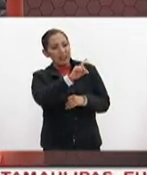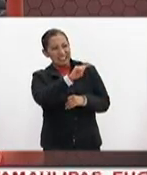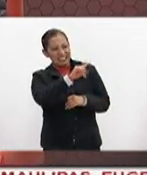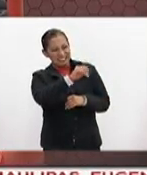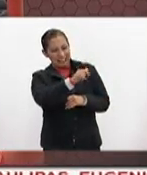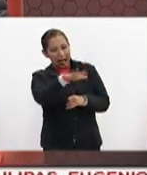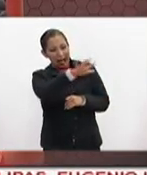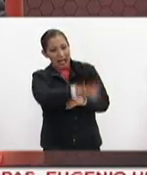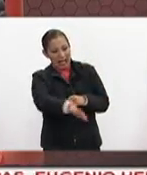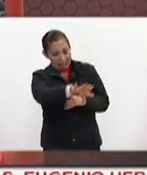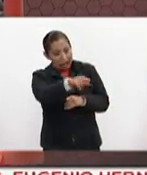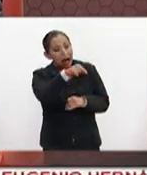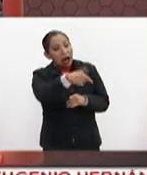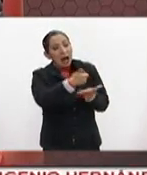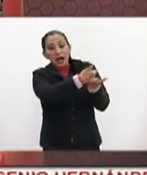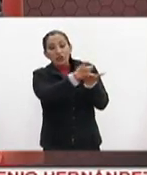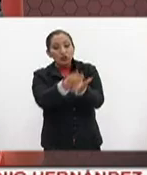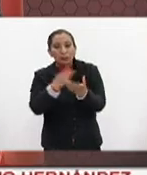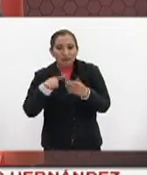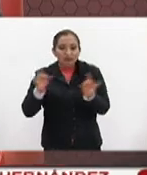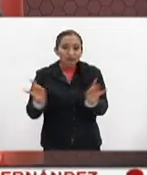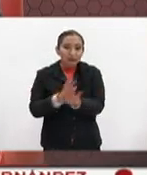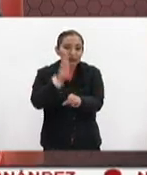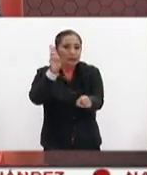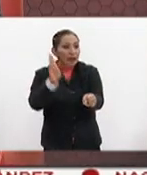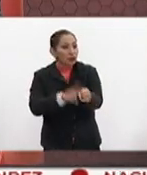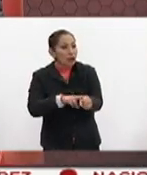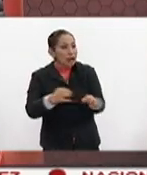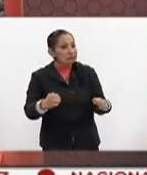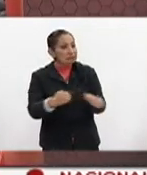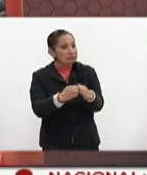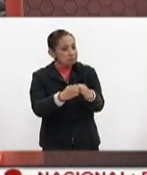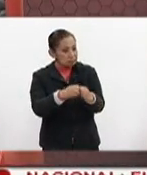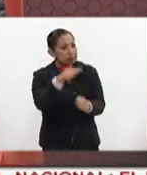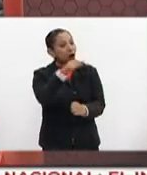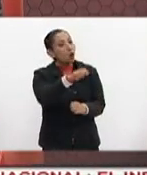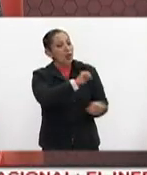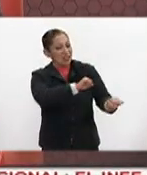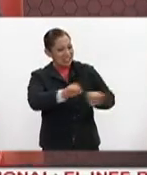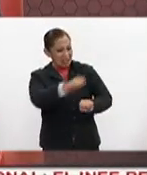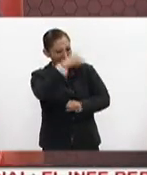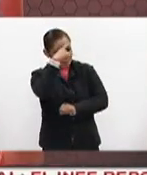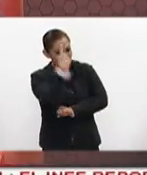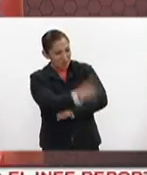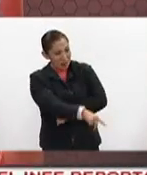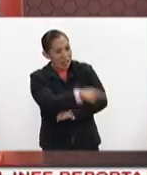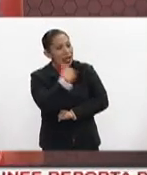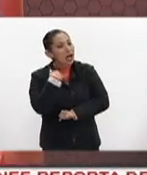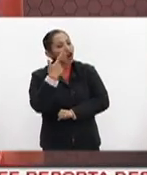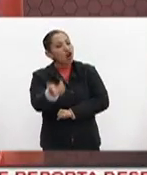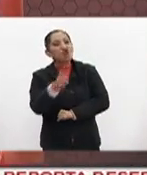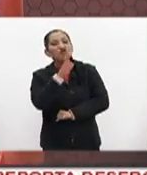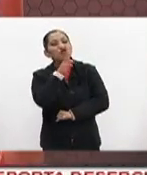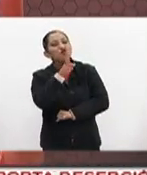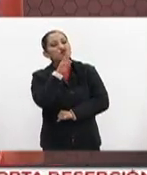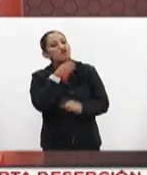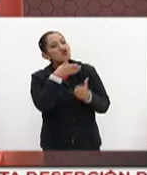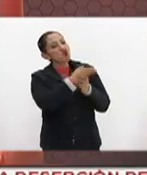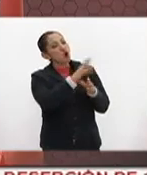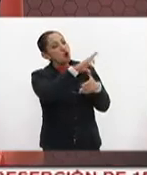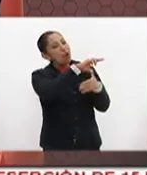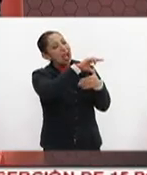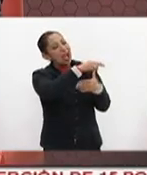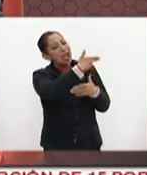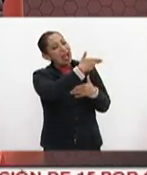que se dedica a ayudar a países con desastres naturales. ¿Sí? Cuando tembló en México, estaban en Houston con el huracán